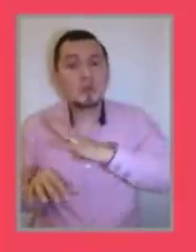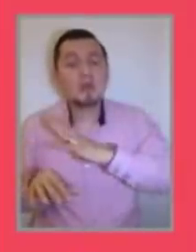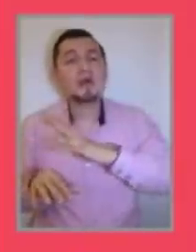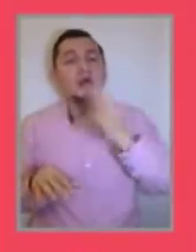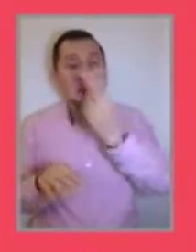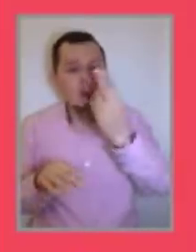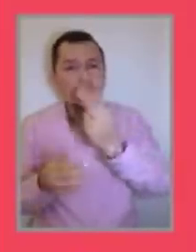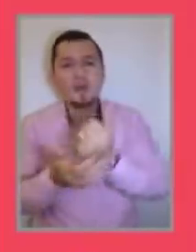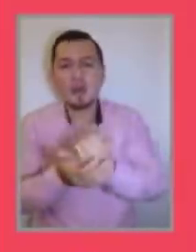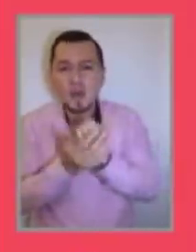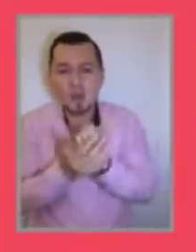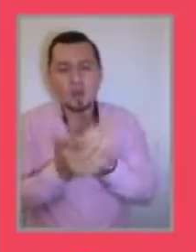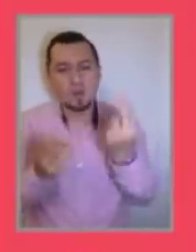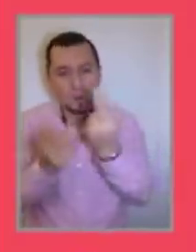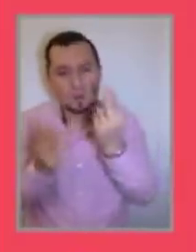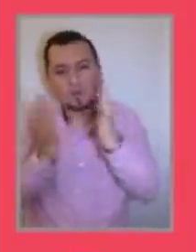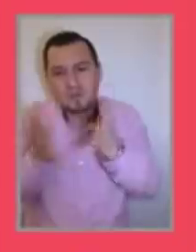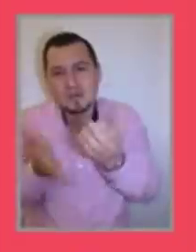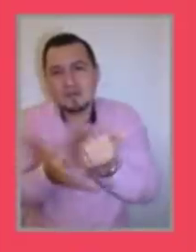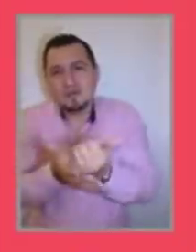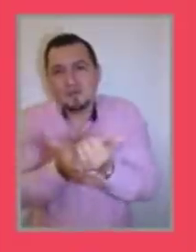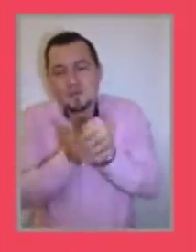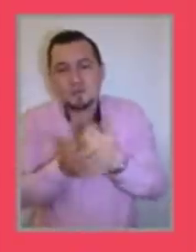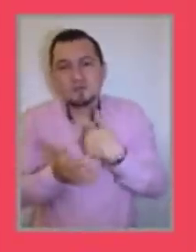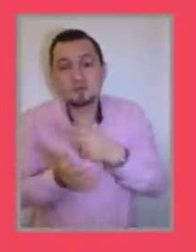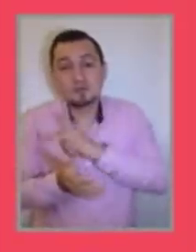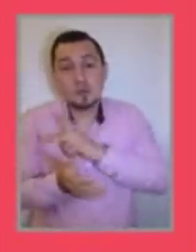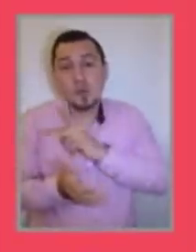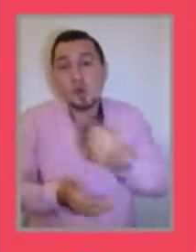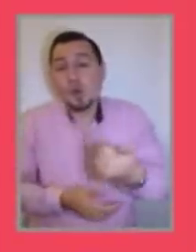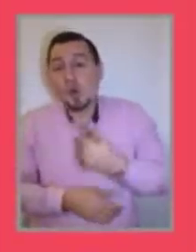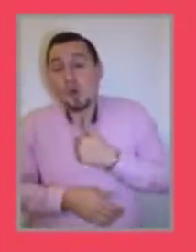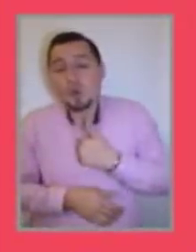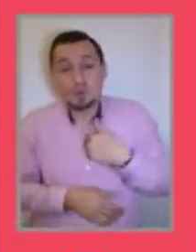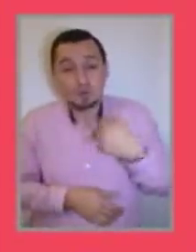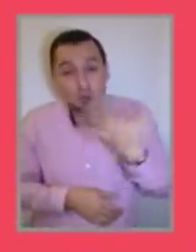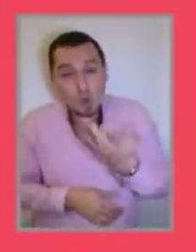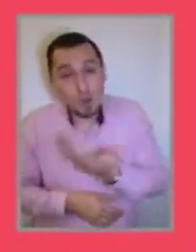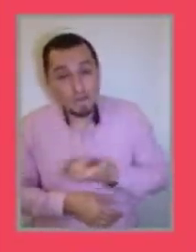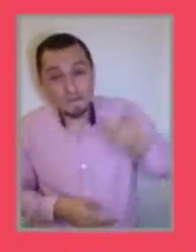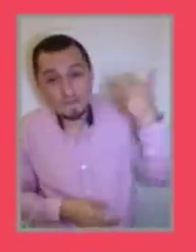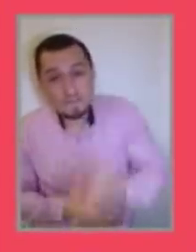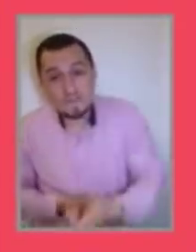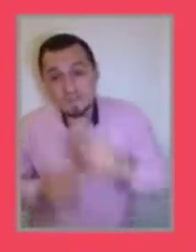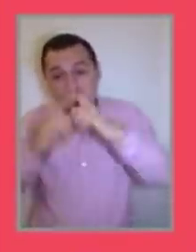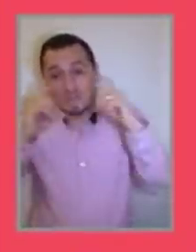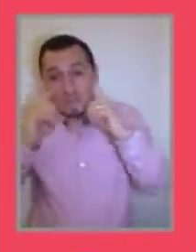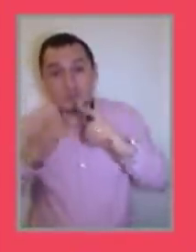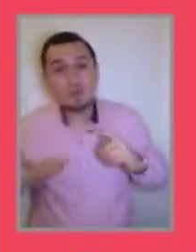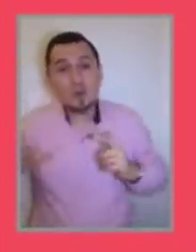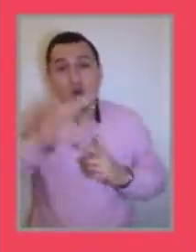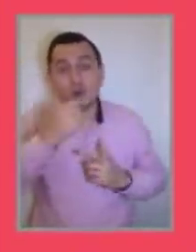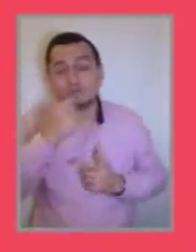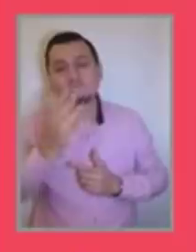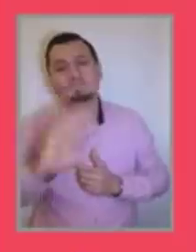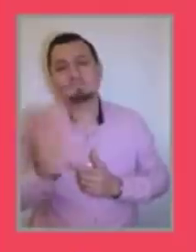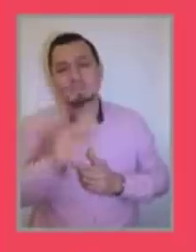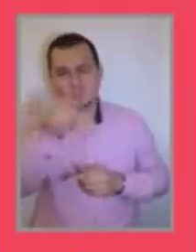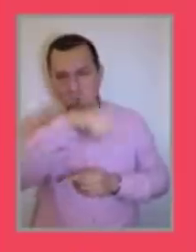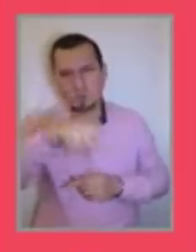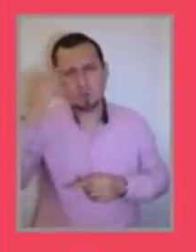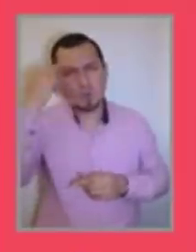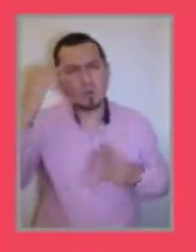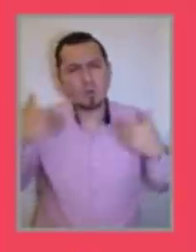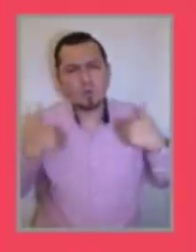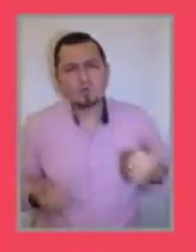necesitamos que nos ayude. Yo creo que ya esa parte o esa idea de la responsabilidad individual ha ido